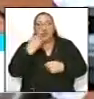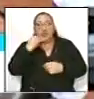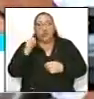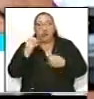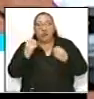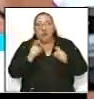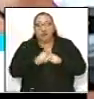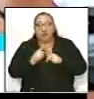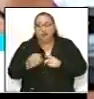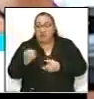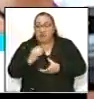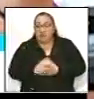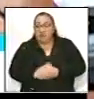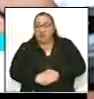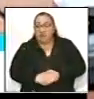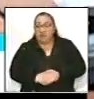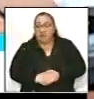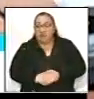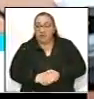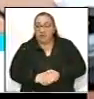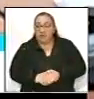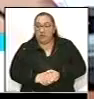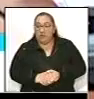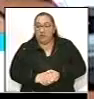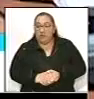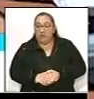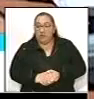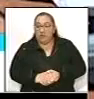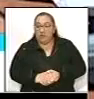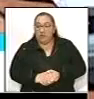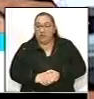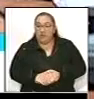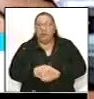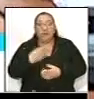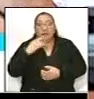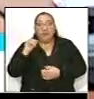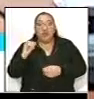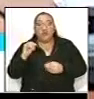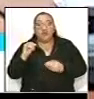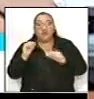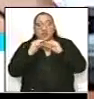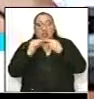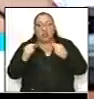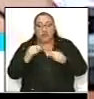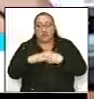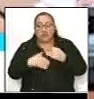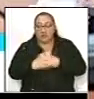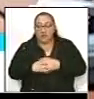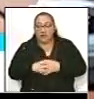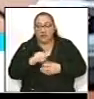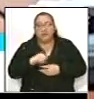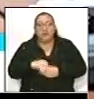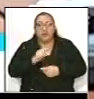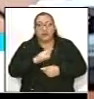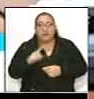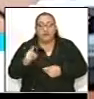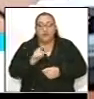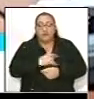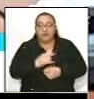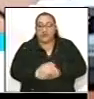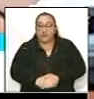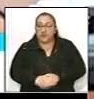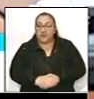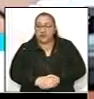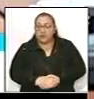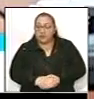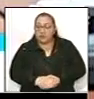también que se considere el inglés, el quechua, las casas universitarias en cada universidades.